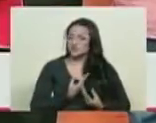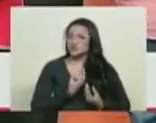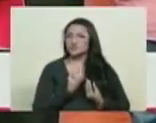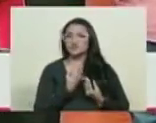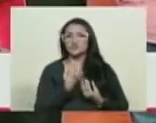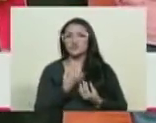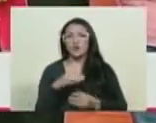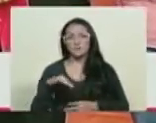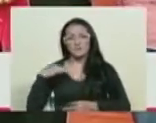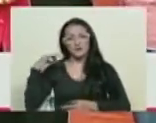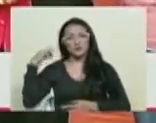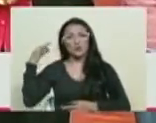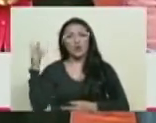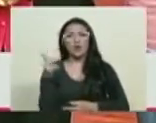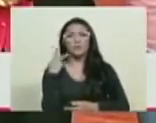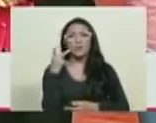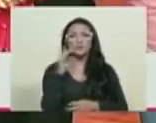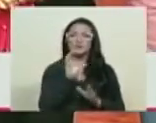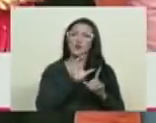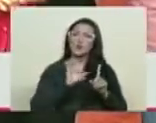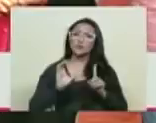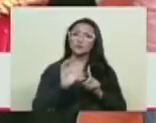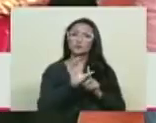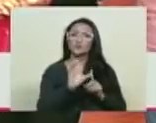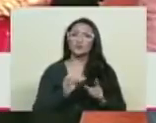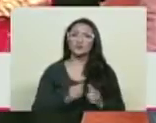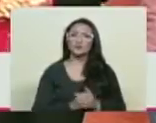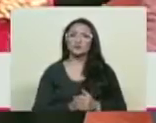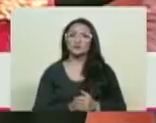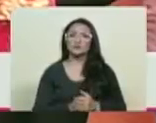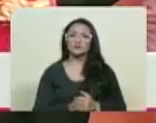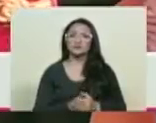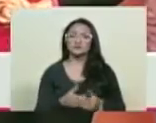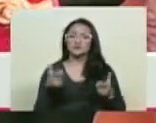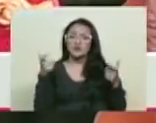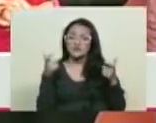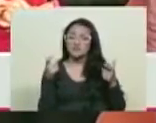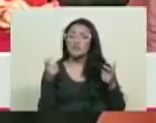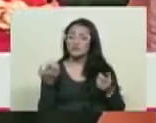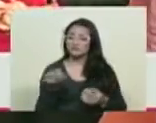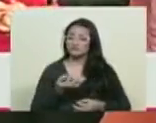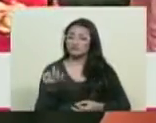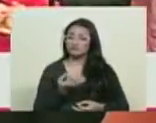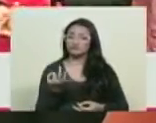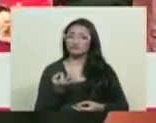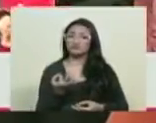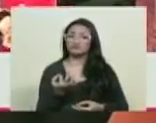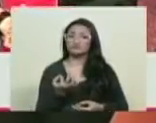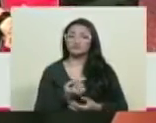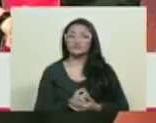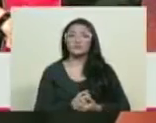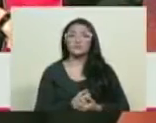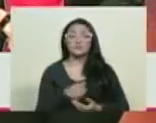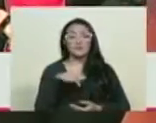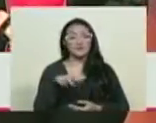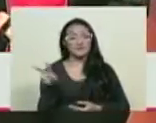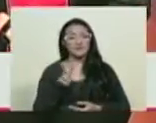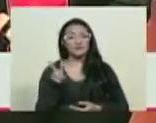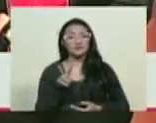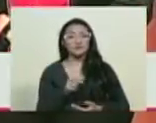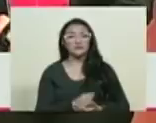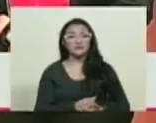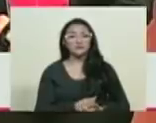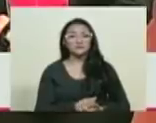fuerza espiritual política cultural el chavismo una realidad poderosa en venezuela